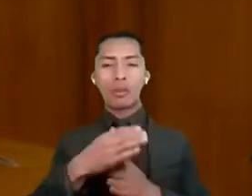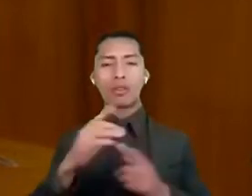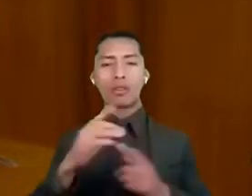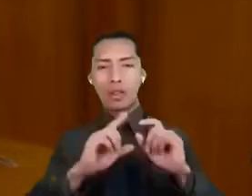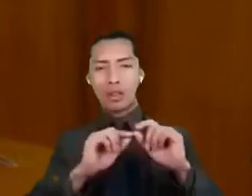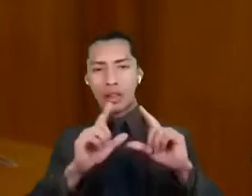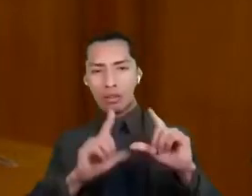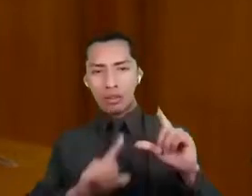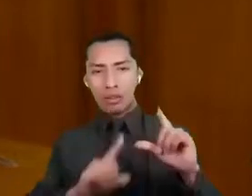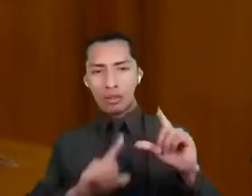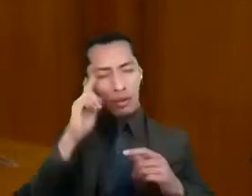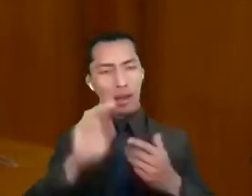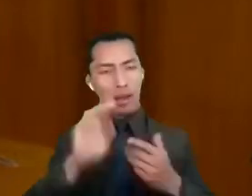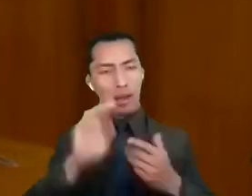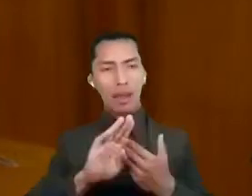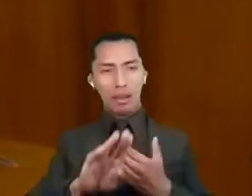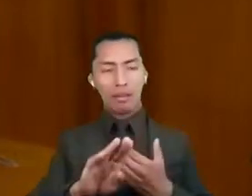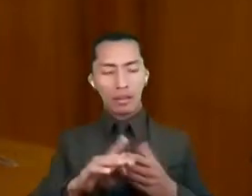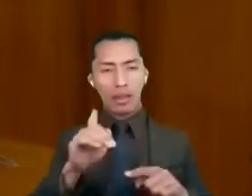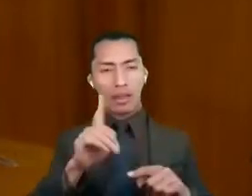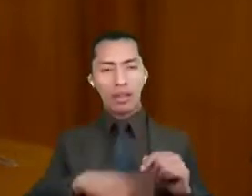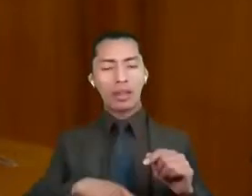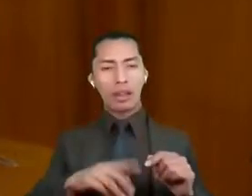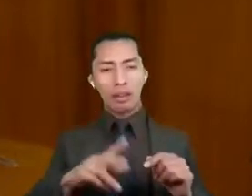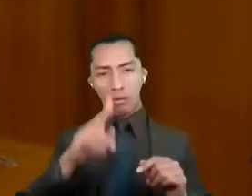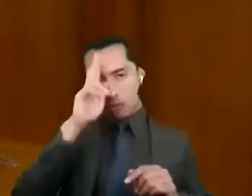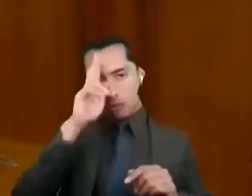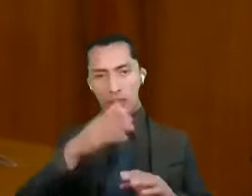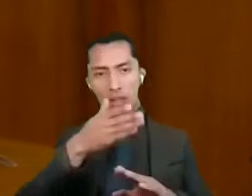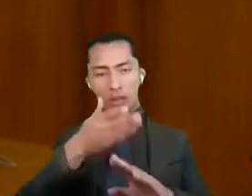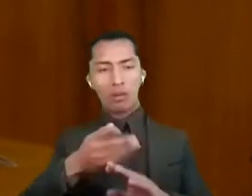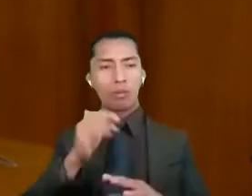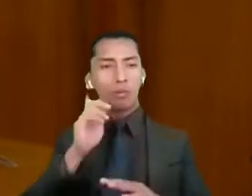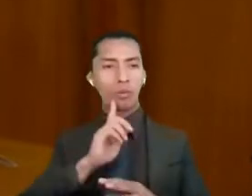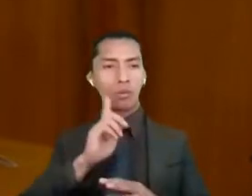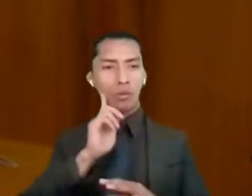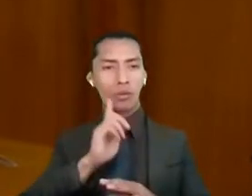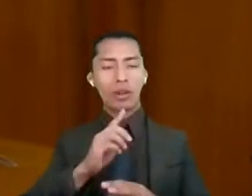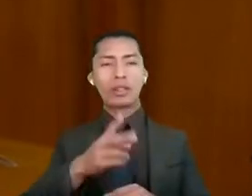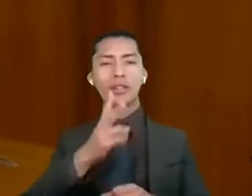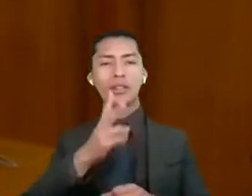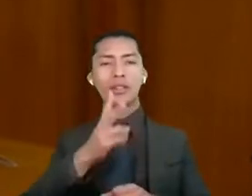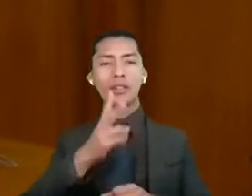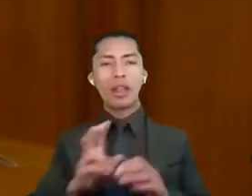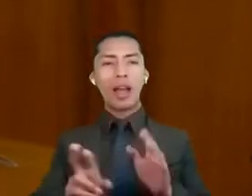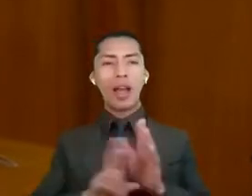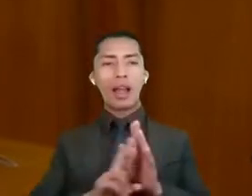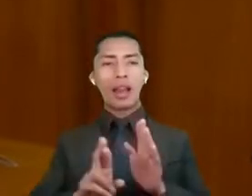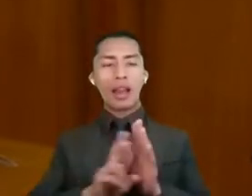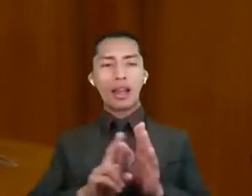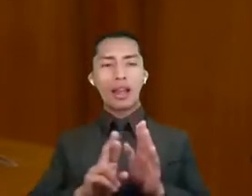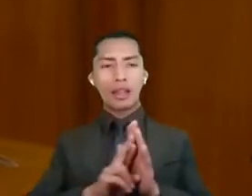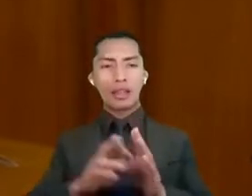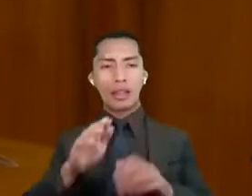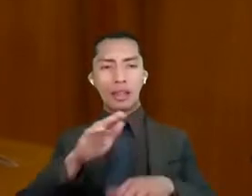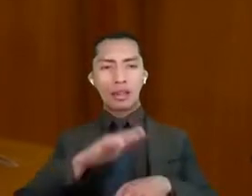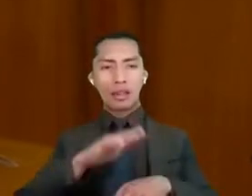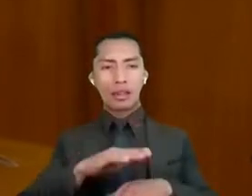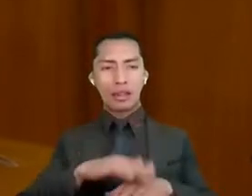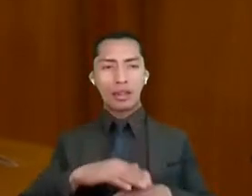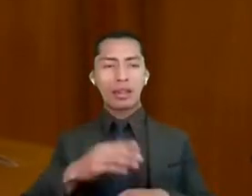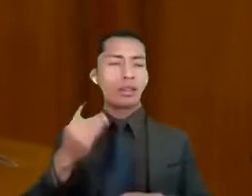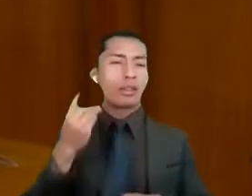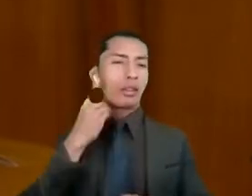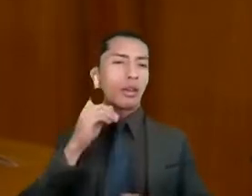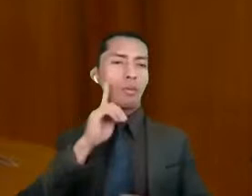Erradicar la Violencia contra las Mujeres emitió la segunda alerta, como ya lo comentaba mi compañera diputada